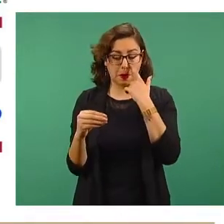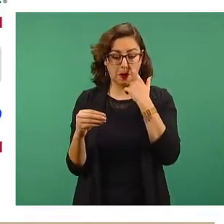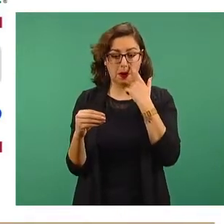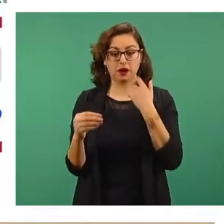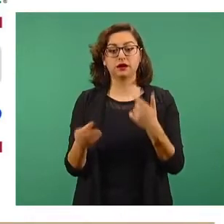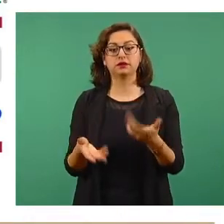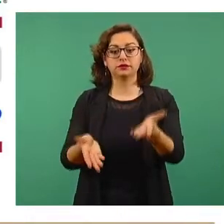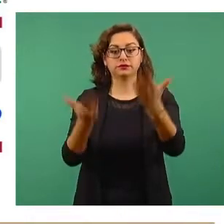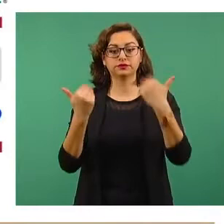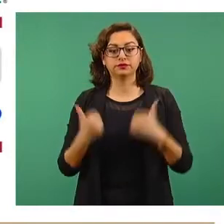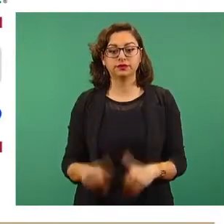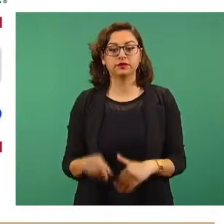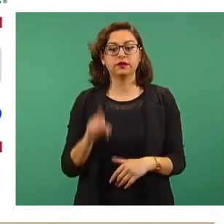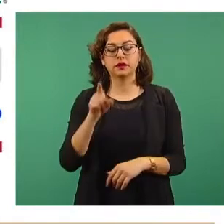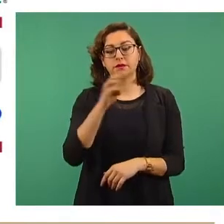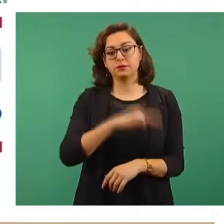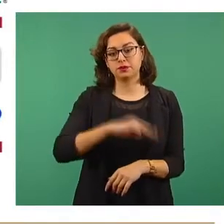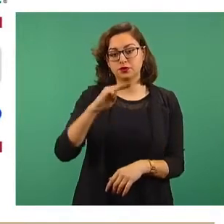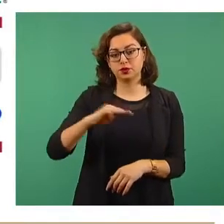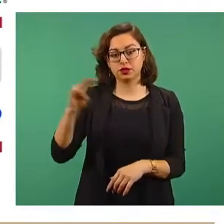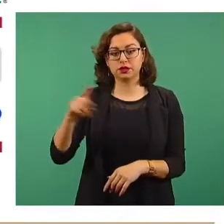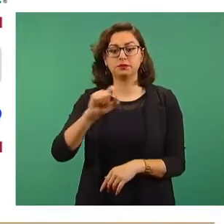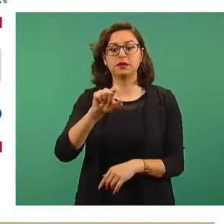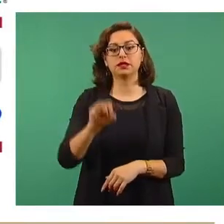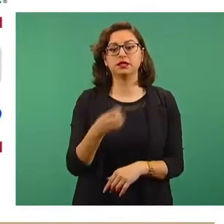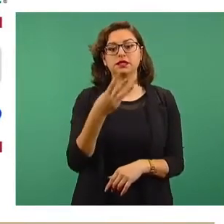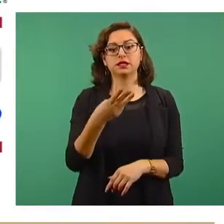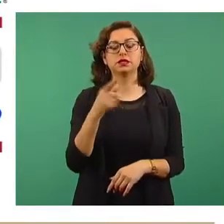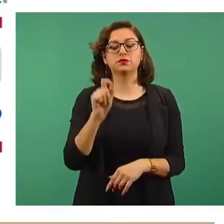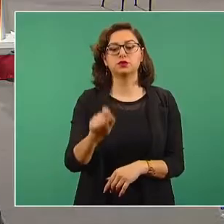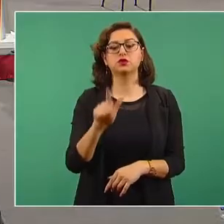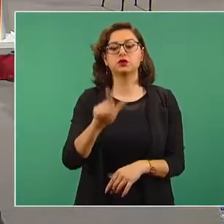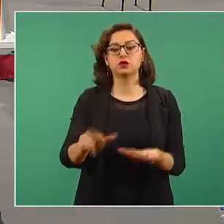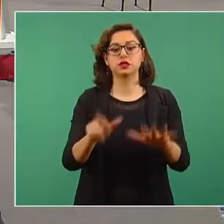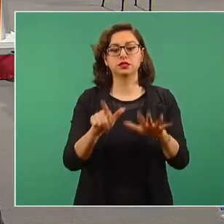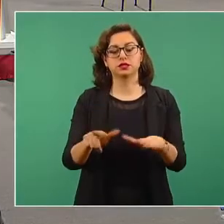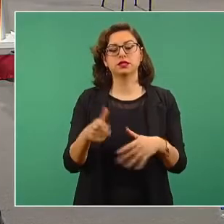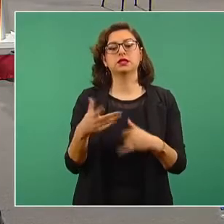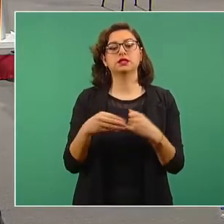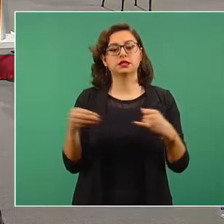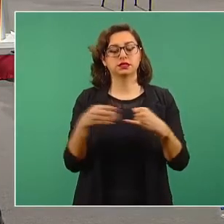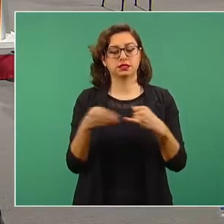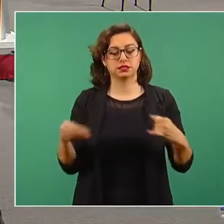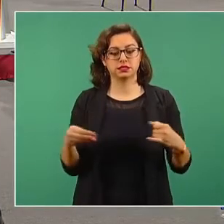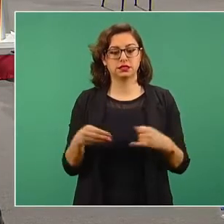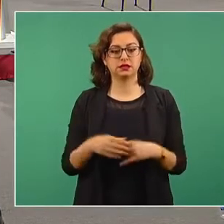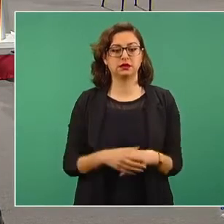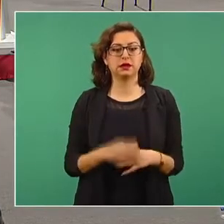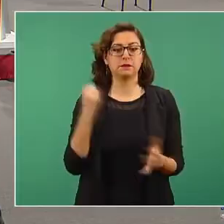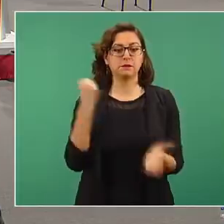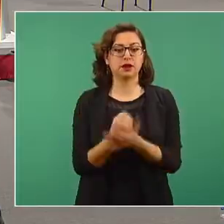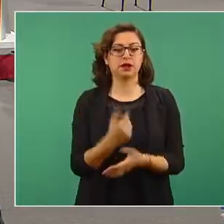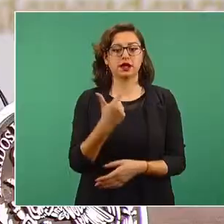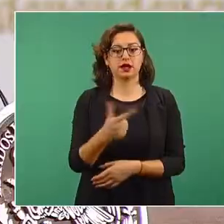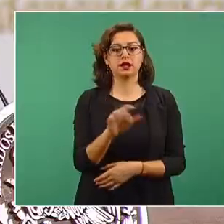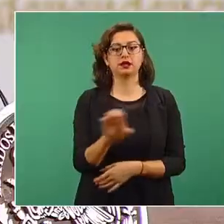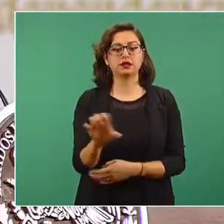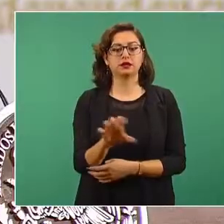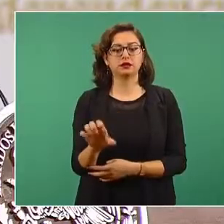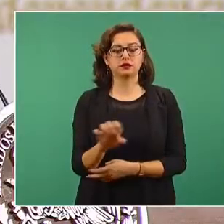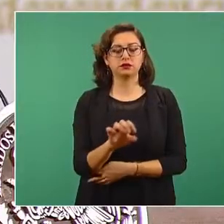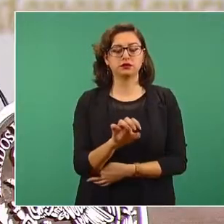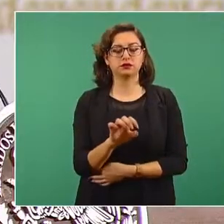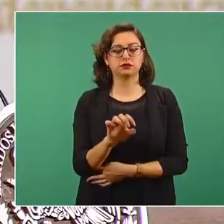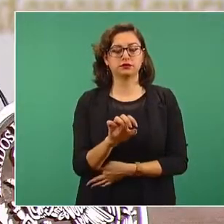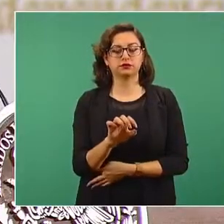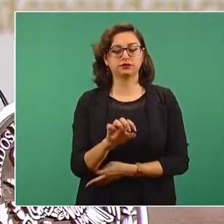Pemex y en Mújica, Michoacán, en 23 pesos con 17 centavos por parte de la marca G500.